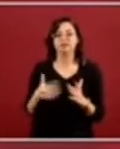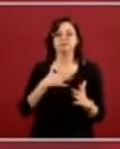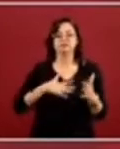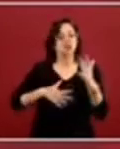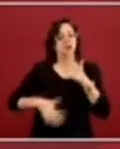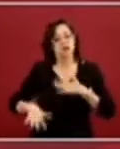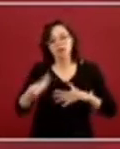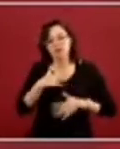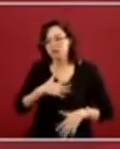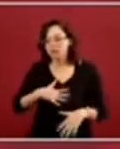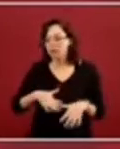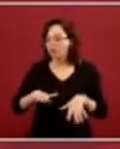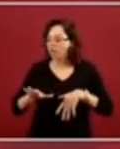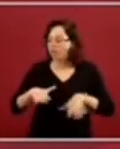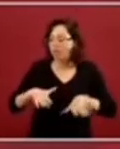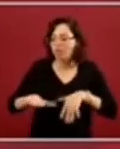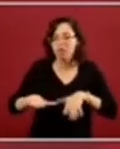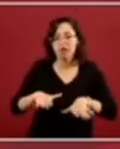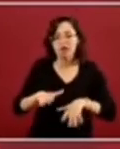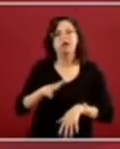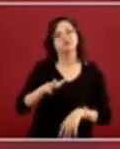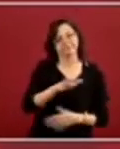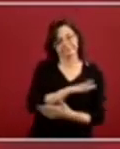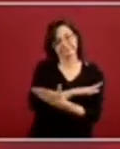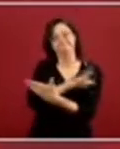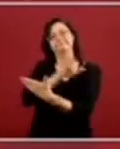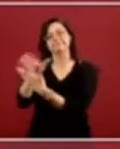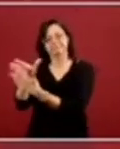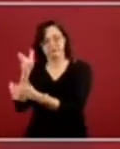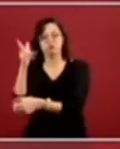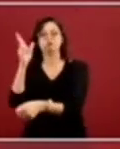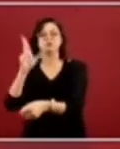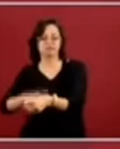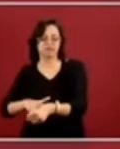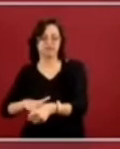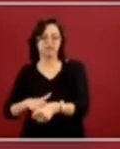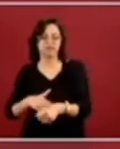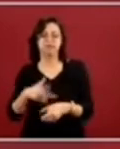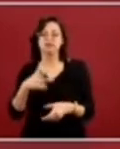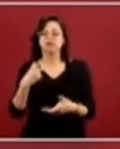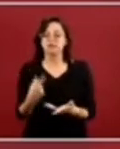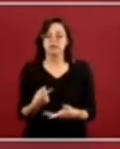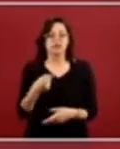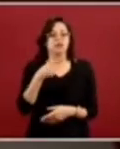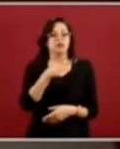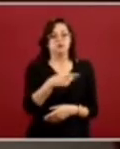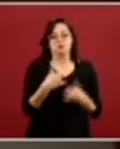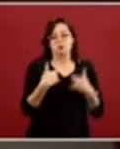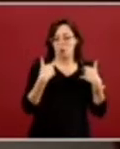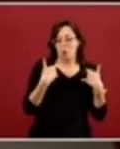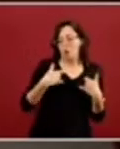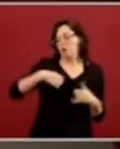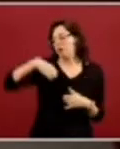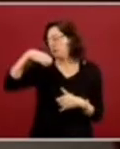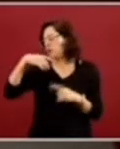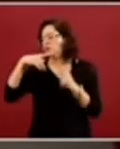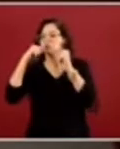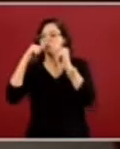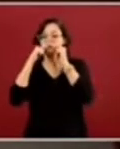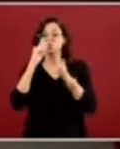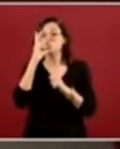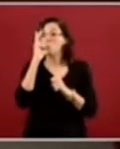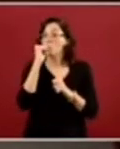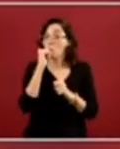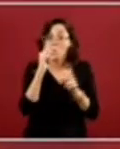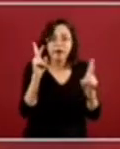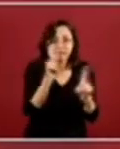persona al dar unos pocos pasos. Sea quien sea, tenga o no las condiciones que lo hacen susceptible a complicarse, si